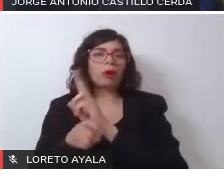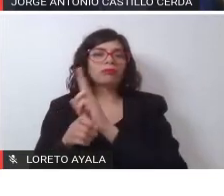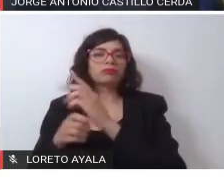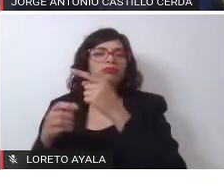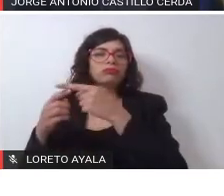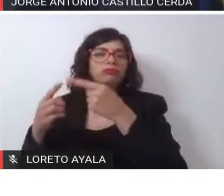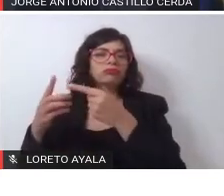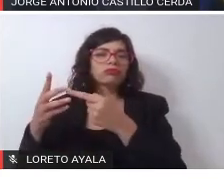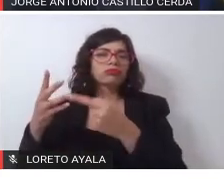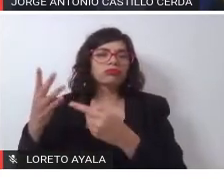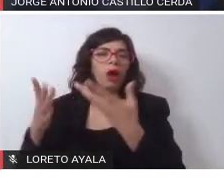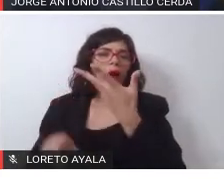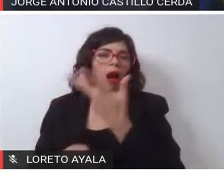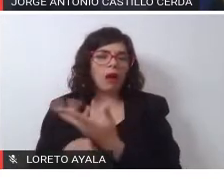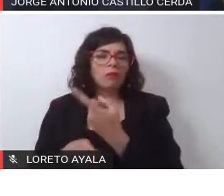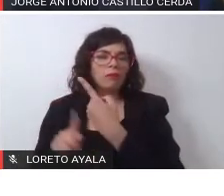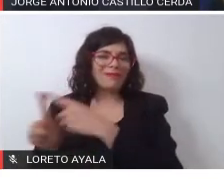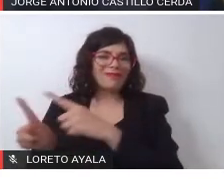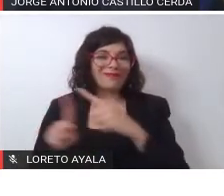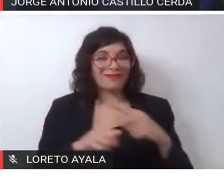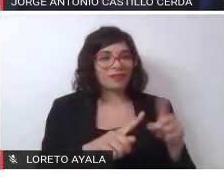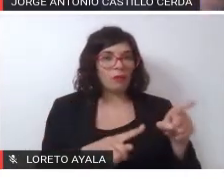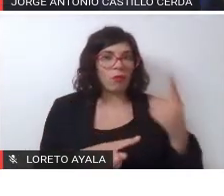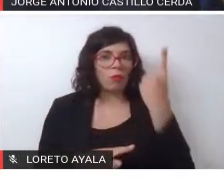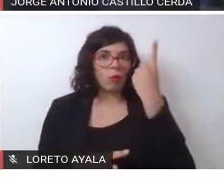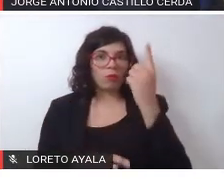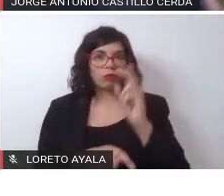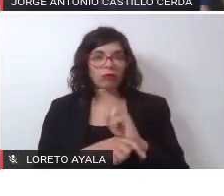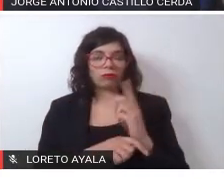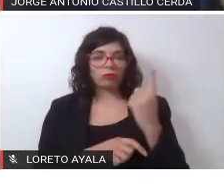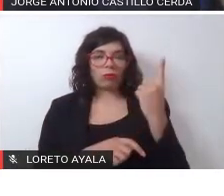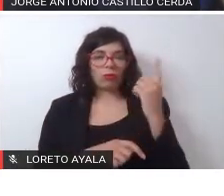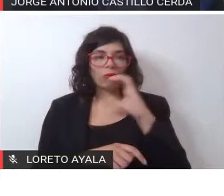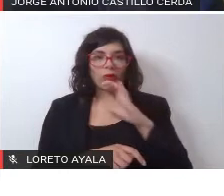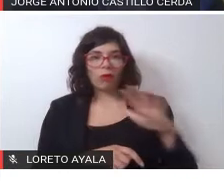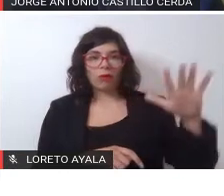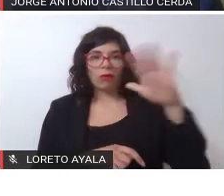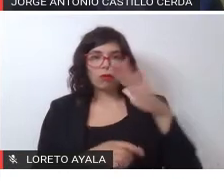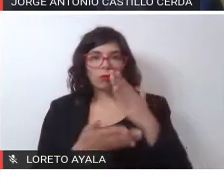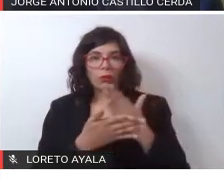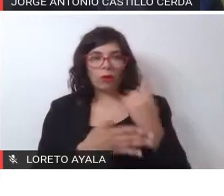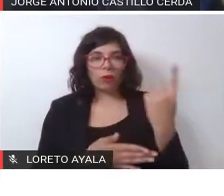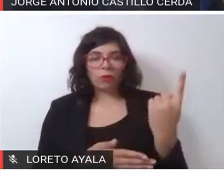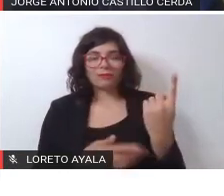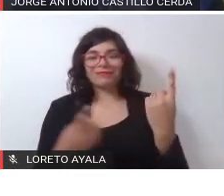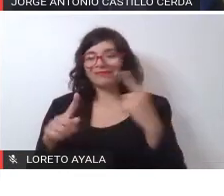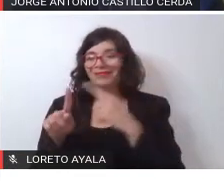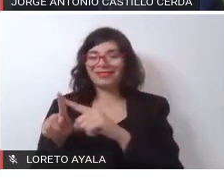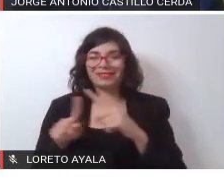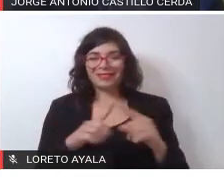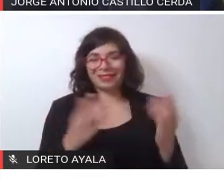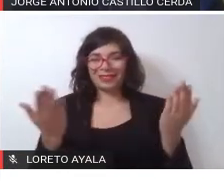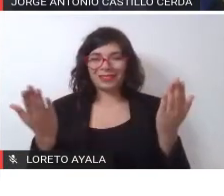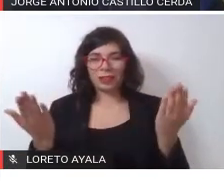Luego vamos a tener, como dicen hoy día, un bonus track con algunas situaciones especiales que